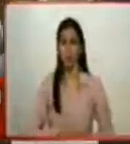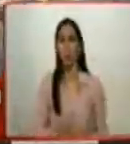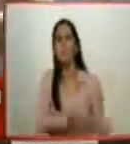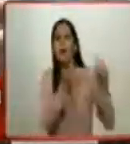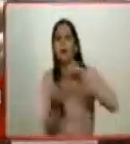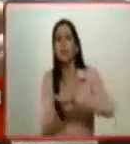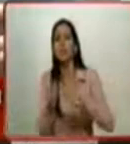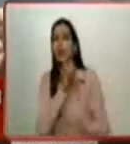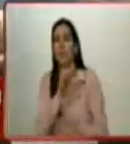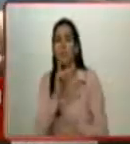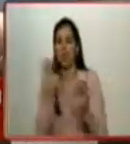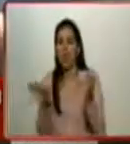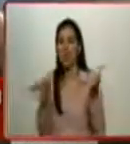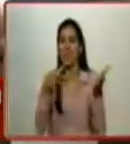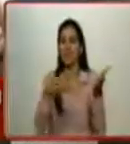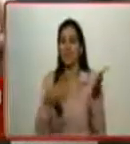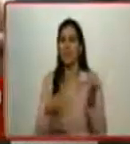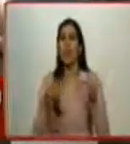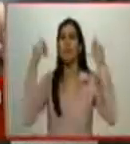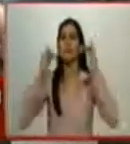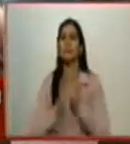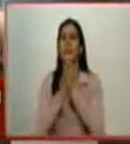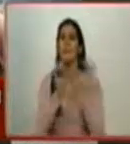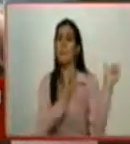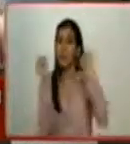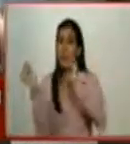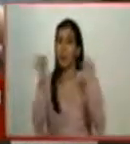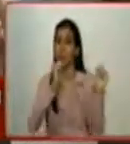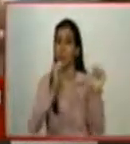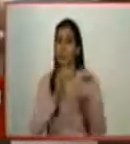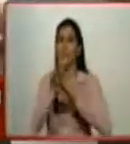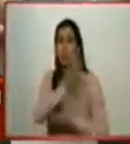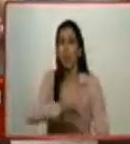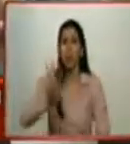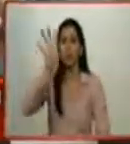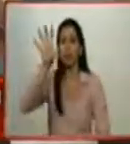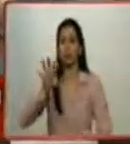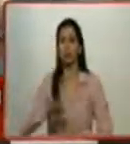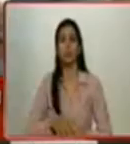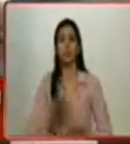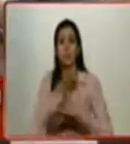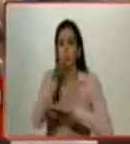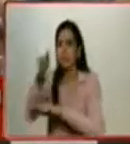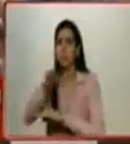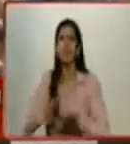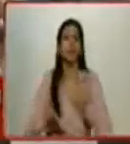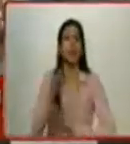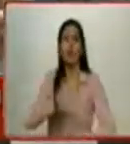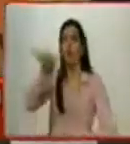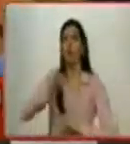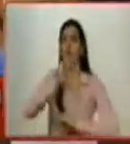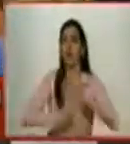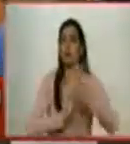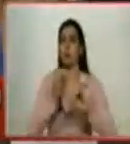bautizo de esta revista para que la parranda de San Pedro llegue a todos los lugares de Venezuela y que se vayan los vuelos internacionales a todo el